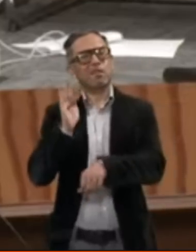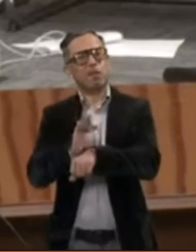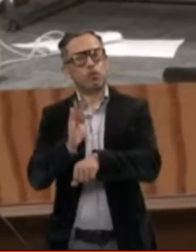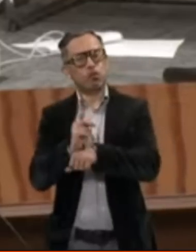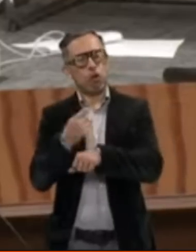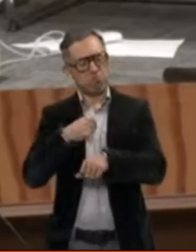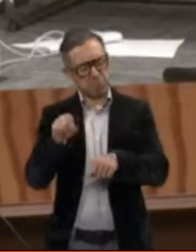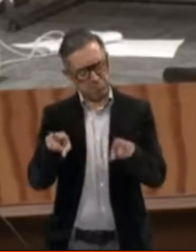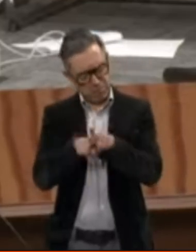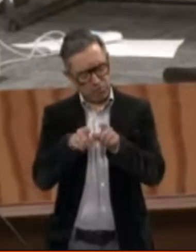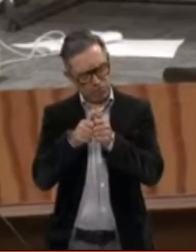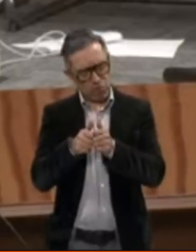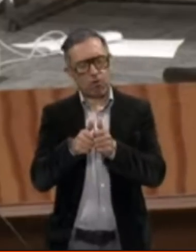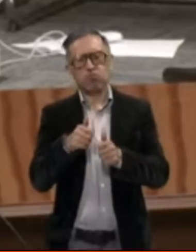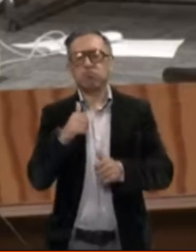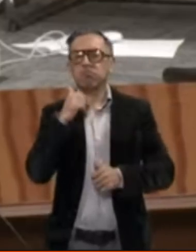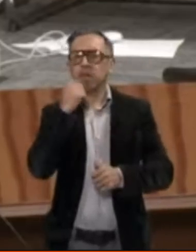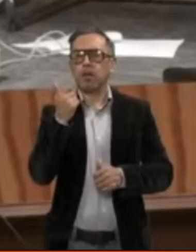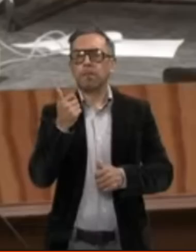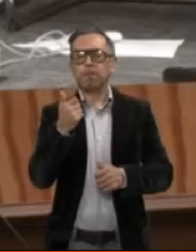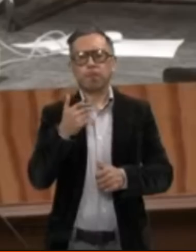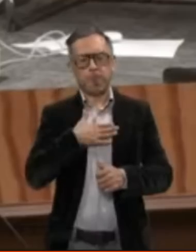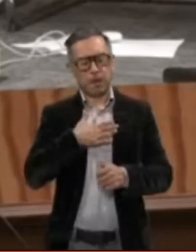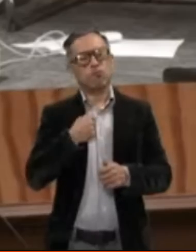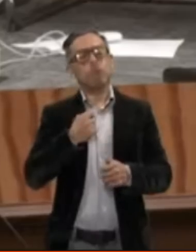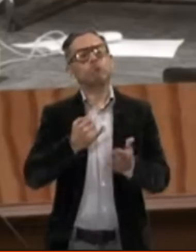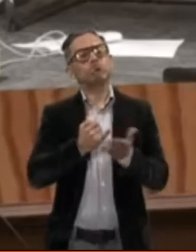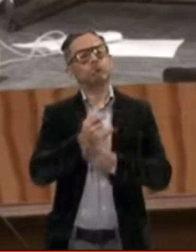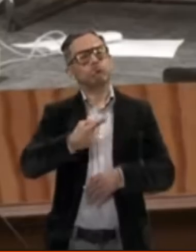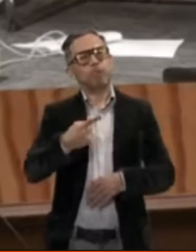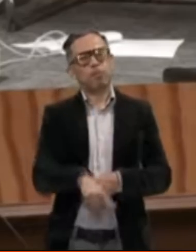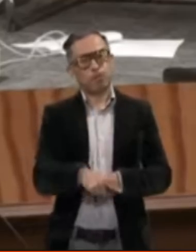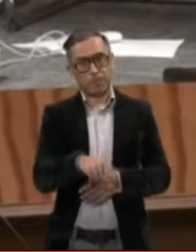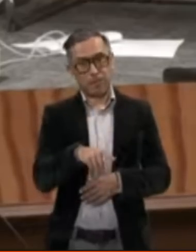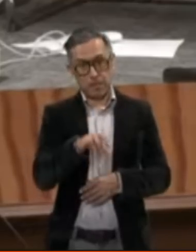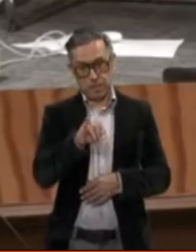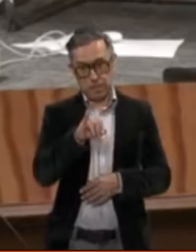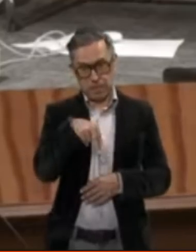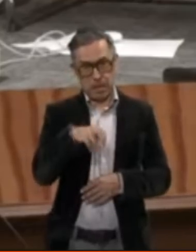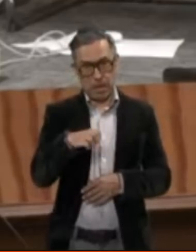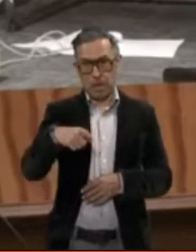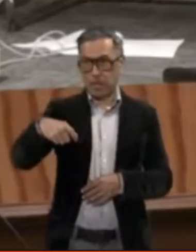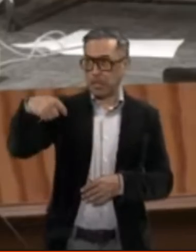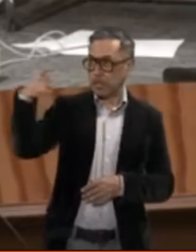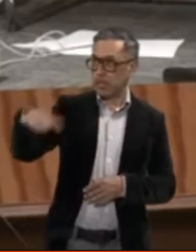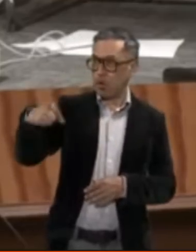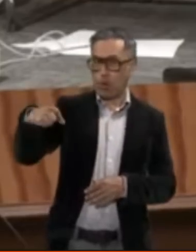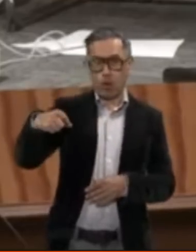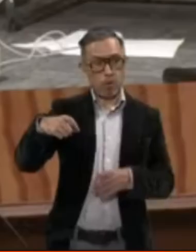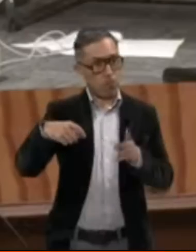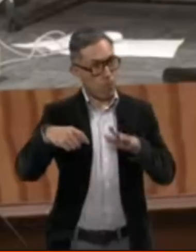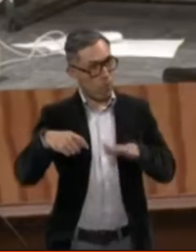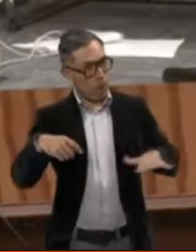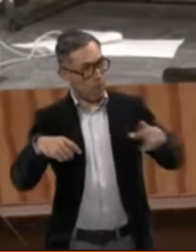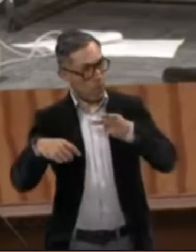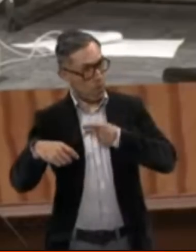transformación y de hacer valer la máxima de que no puede hablar INE rico con pueblo pobre, está sujeta a la